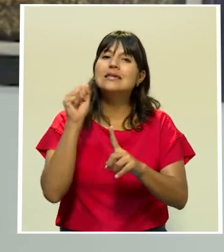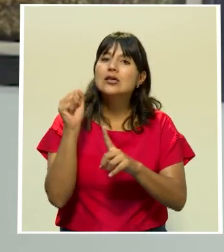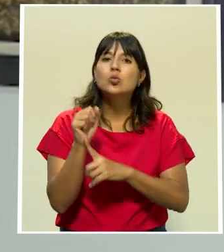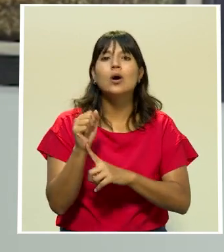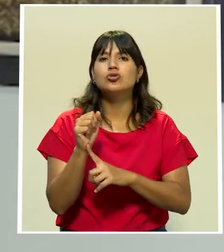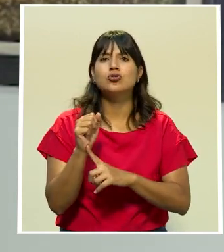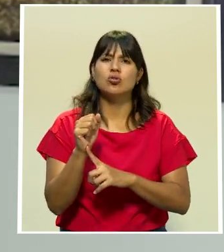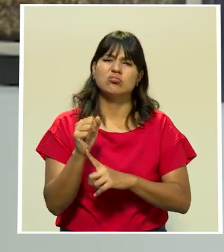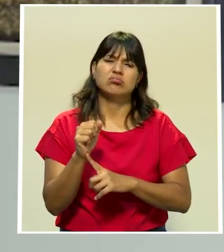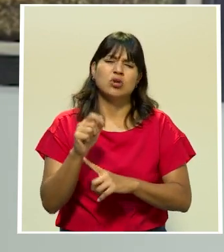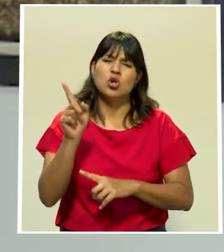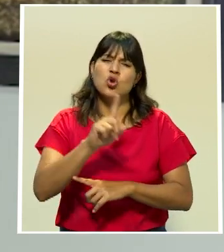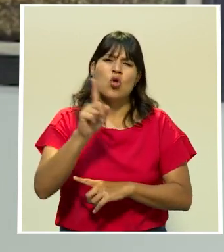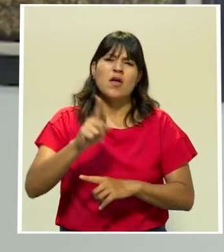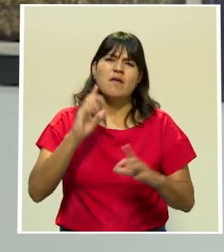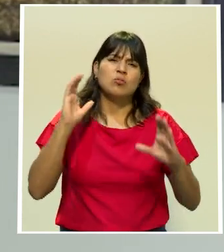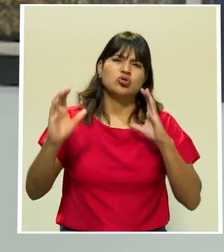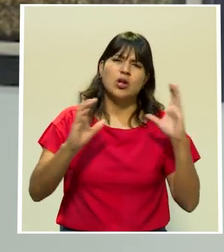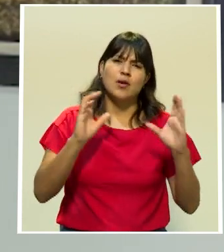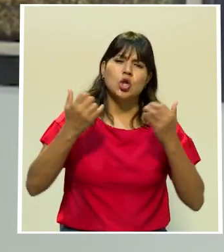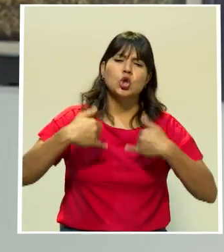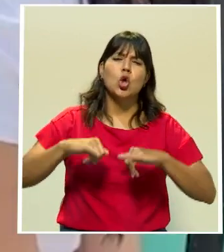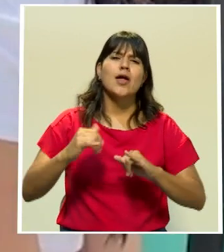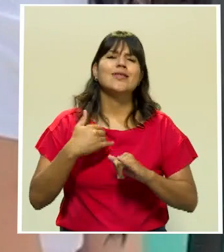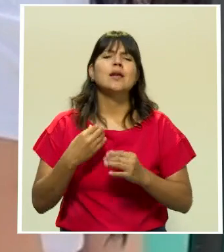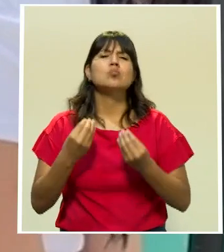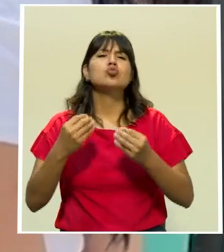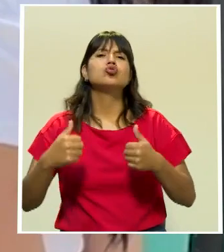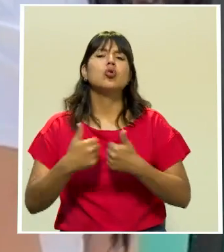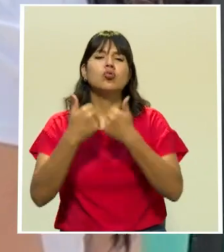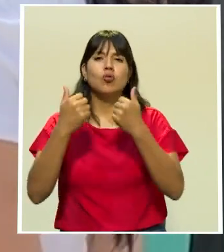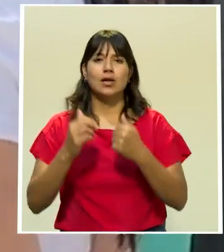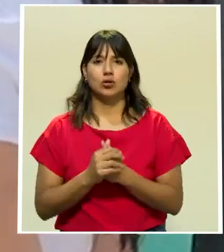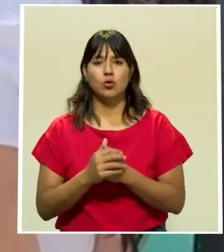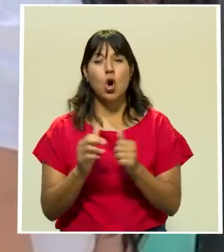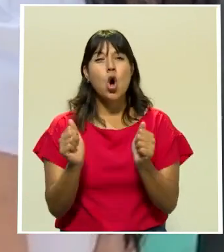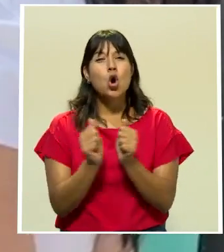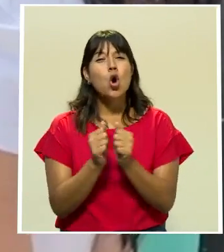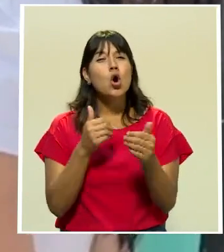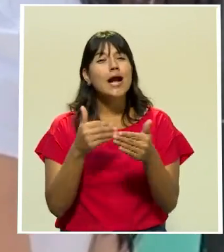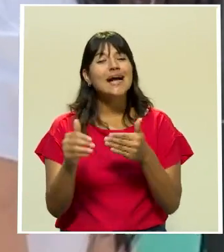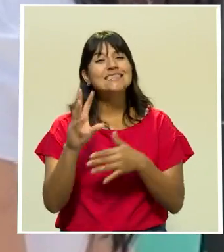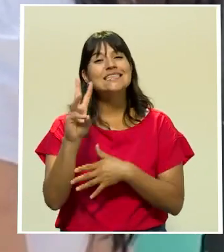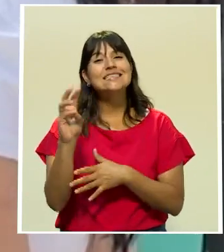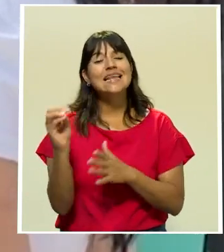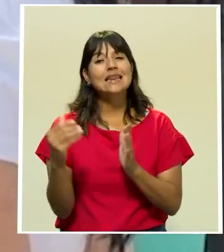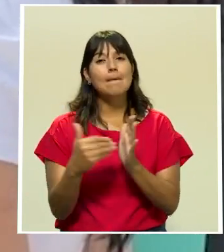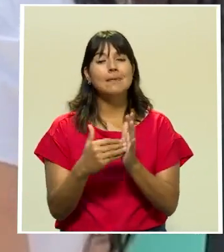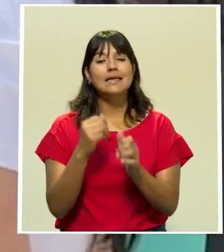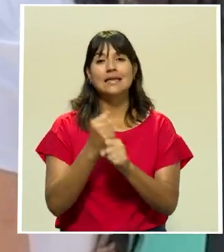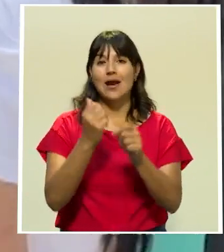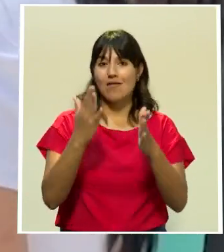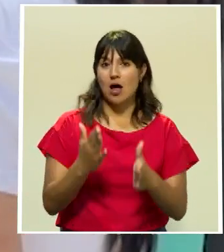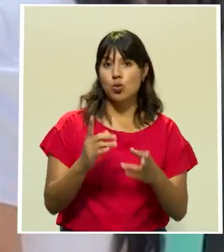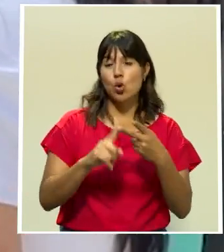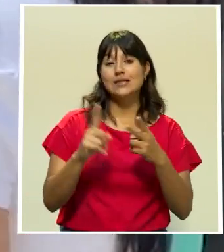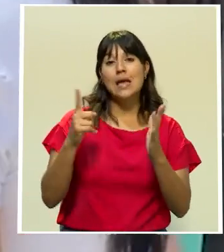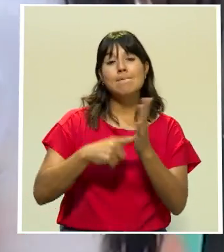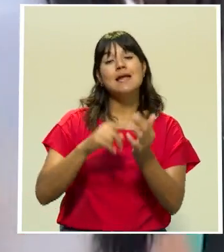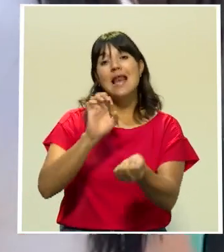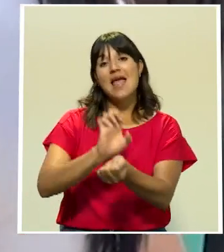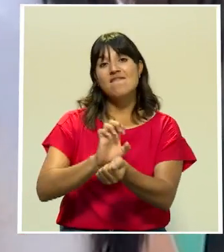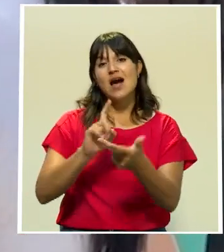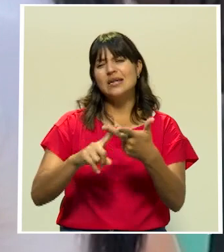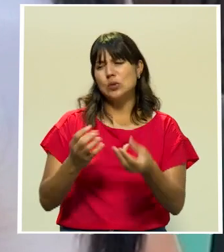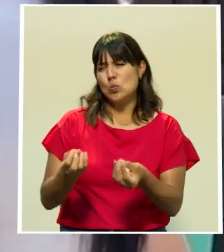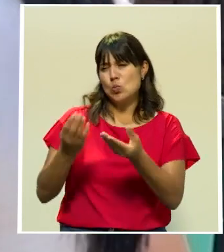que celebrar y muchos retos por cumplir. Con sus casi 60.000 trabajadores, sus más de 1.000 EVAIS y decenas de clínicas y